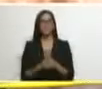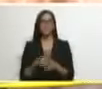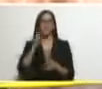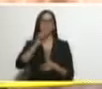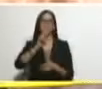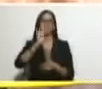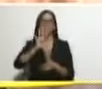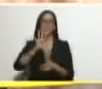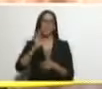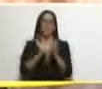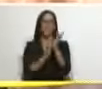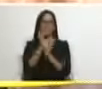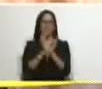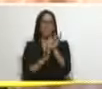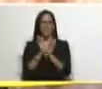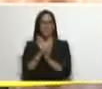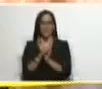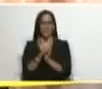25 de abril.